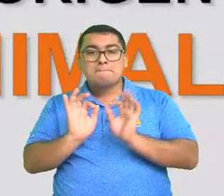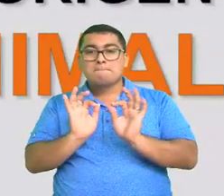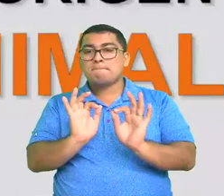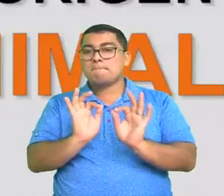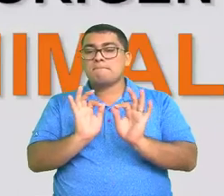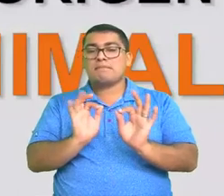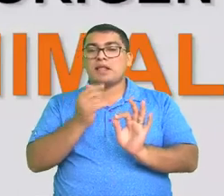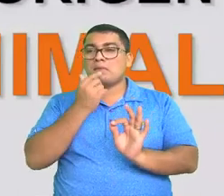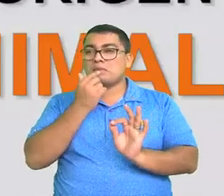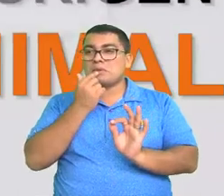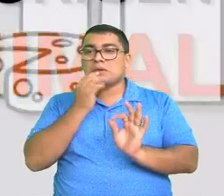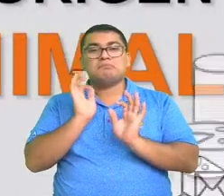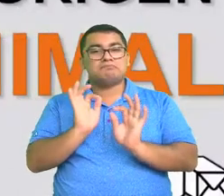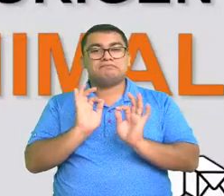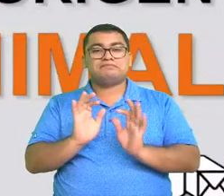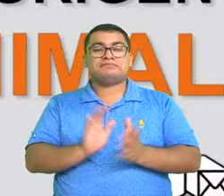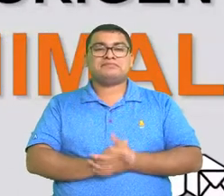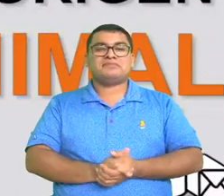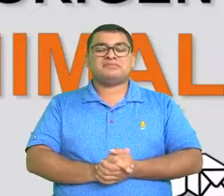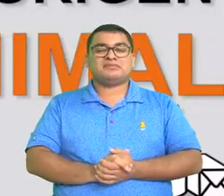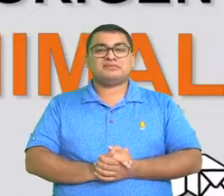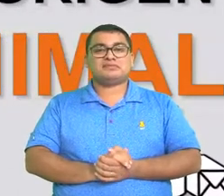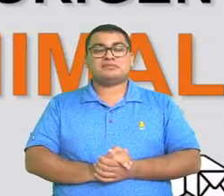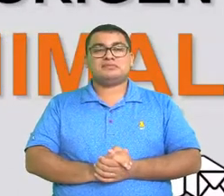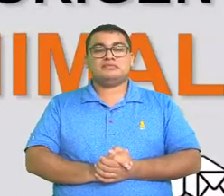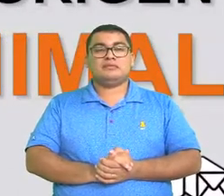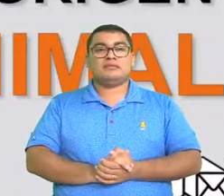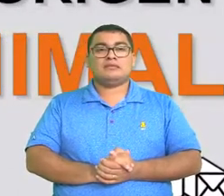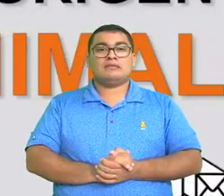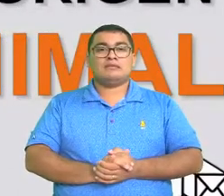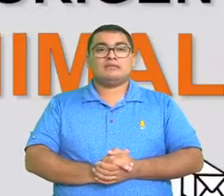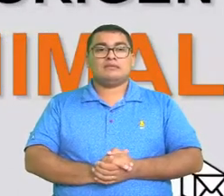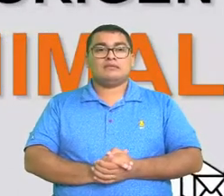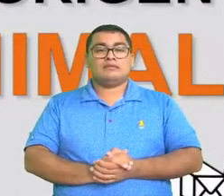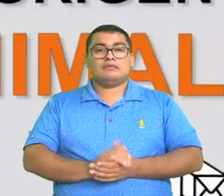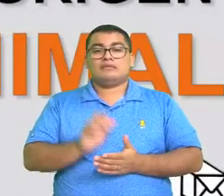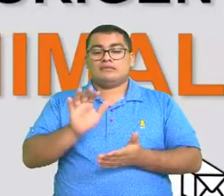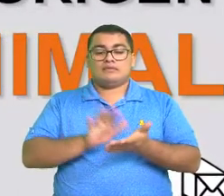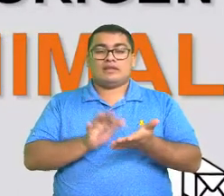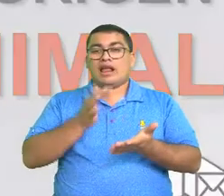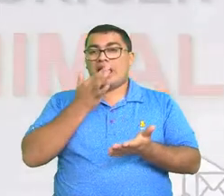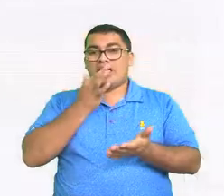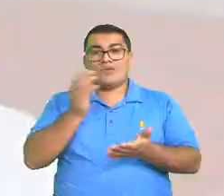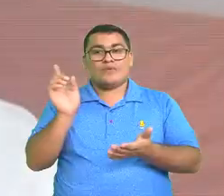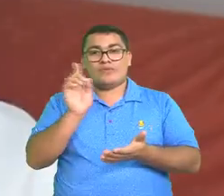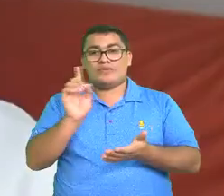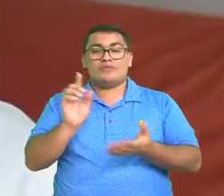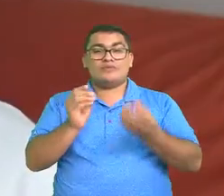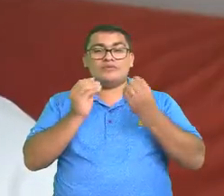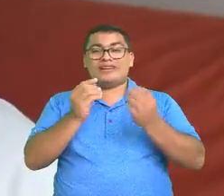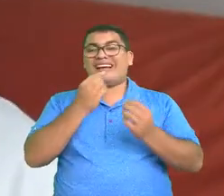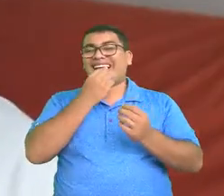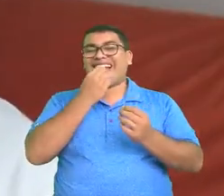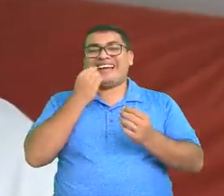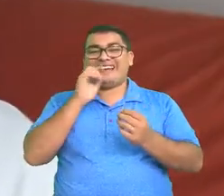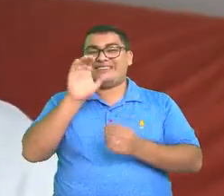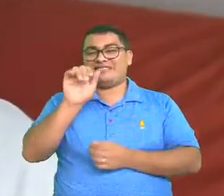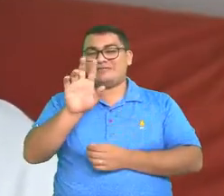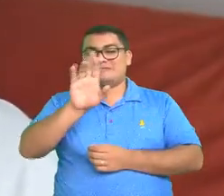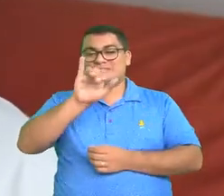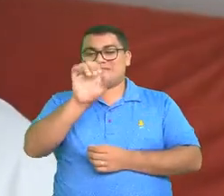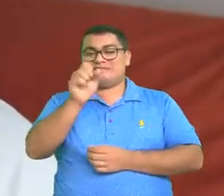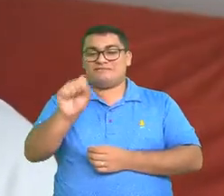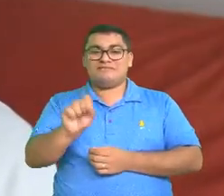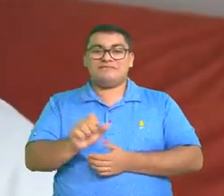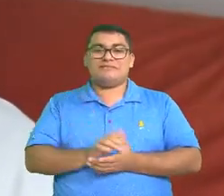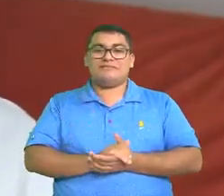al paladar. No, evitemos, pues, el consumo excesivo de los azúcares, porque hay mucha caries dental. Fíjate de que